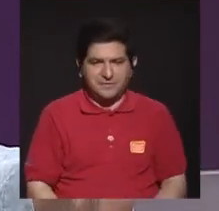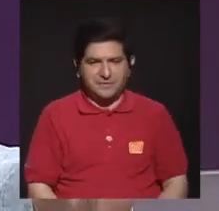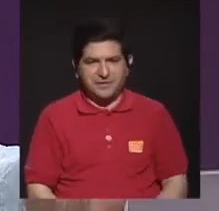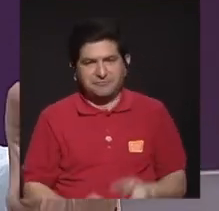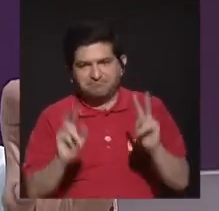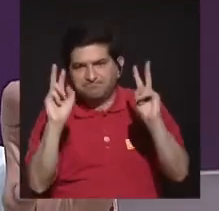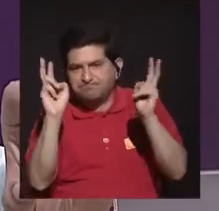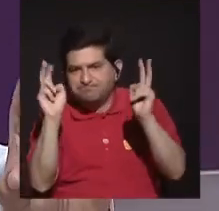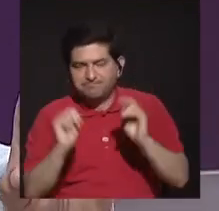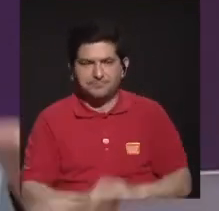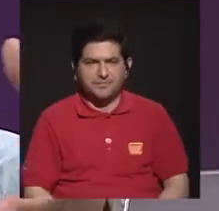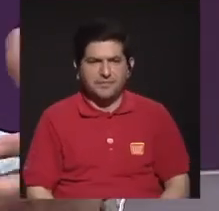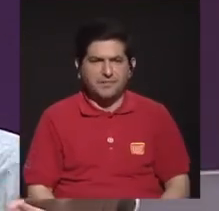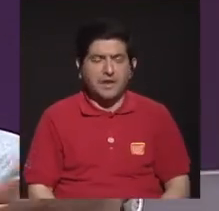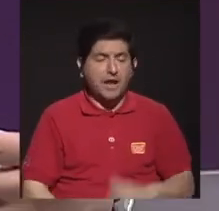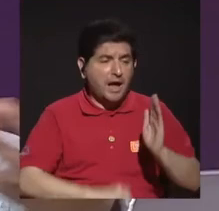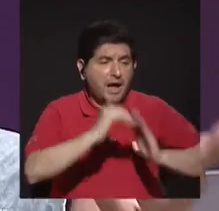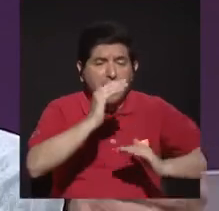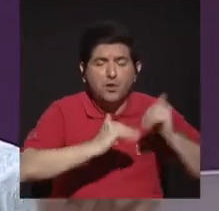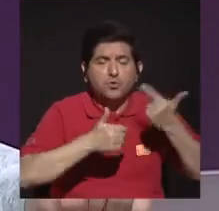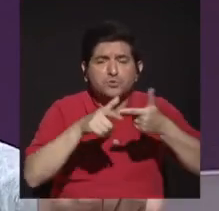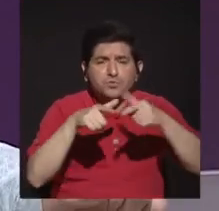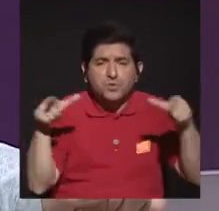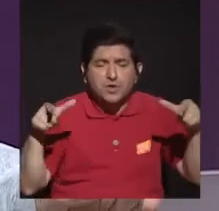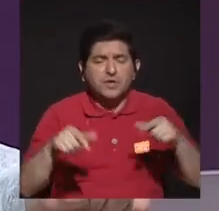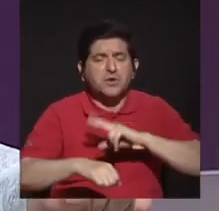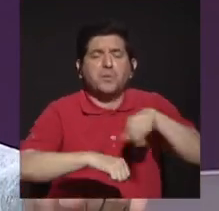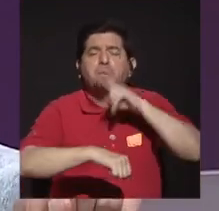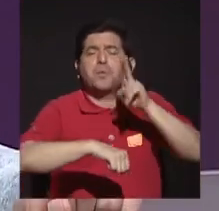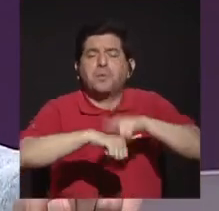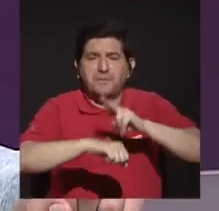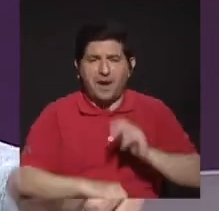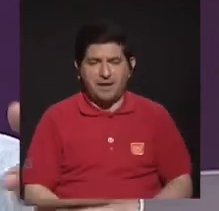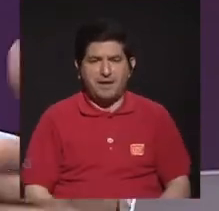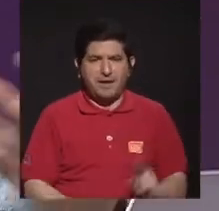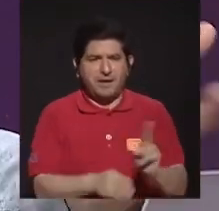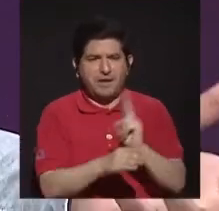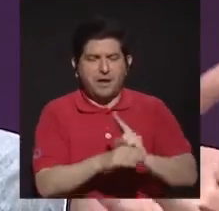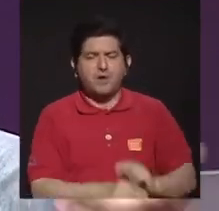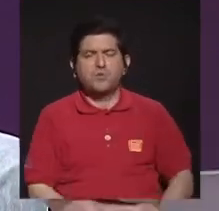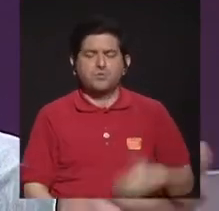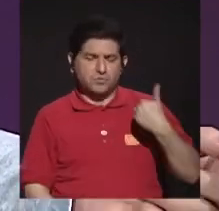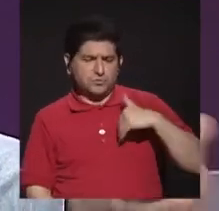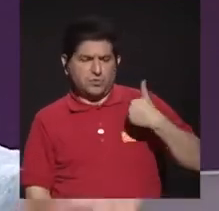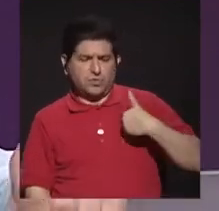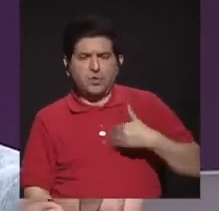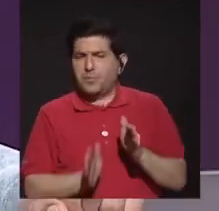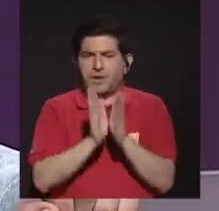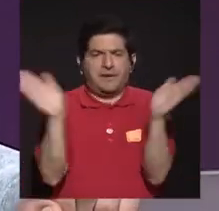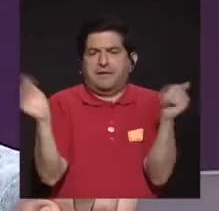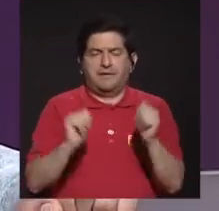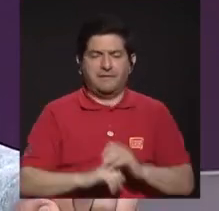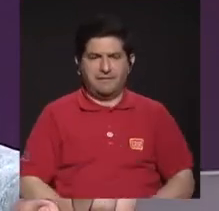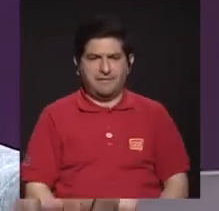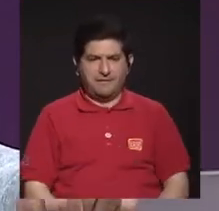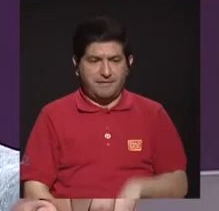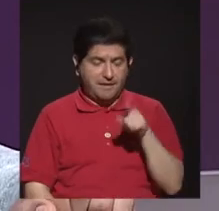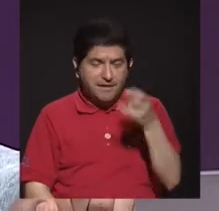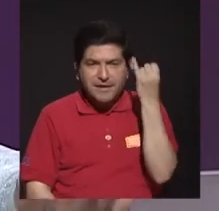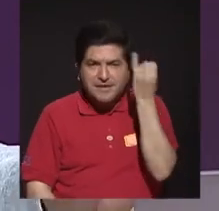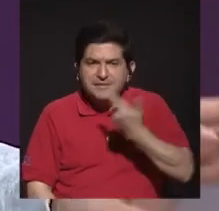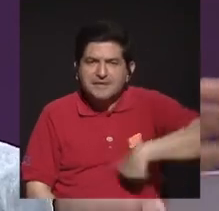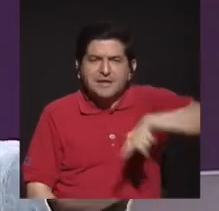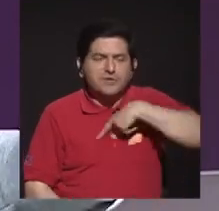manera, en las construcciones lingüísticas más habituales, ¿no? En el uso del masculino genérico, etc. Uh-huh. Y en ese sentido es que